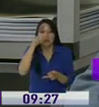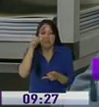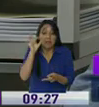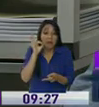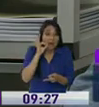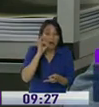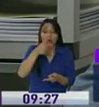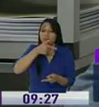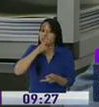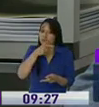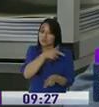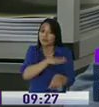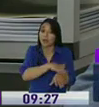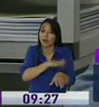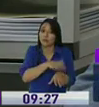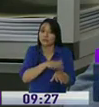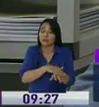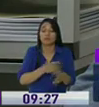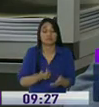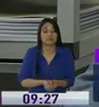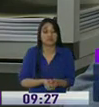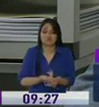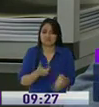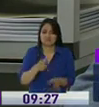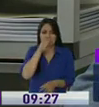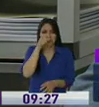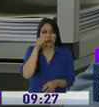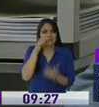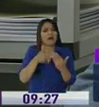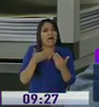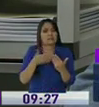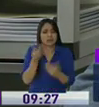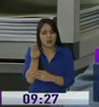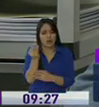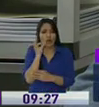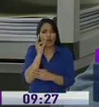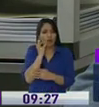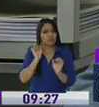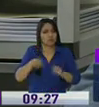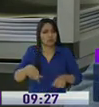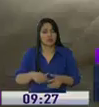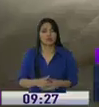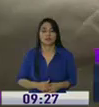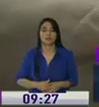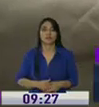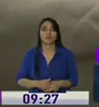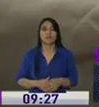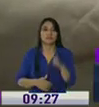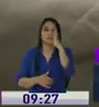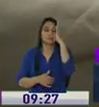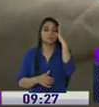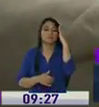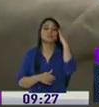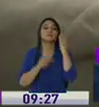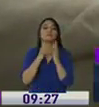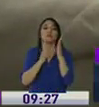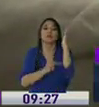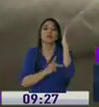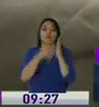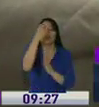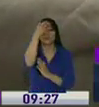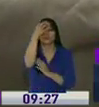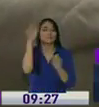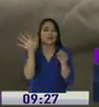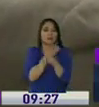del alcoholismo, que está muy cerca y muy cercano a los niños, ¿no? Asegura que en los programas educativos integrales